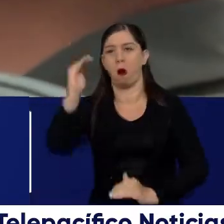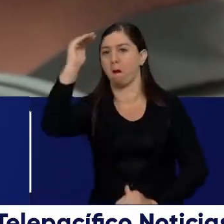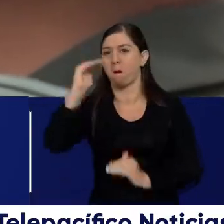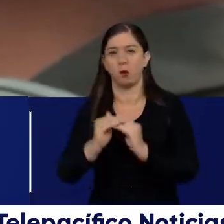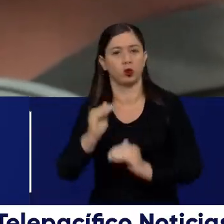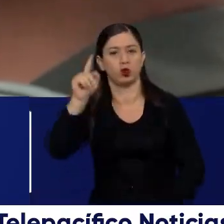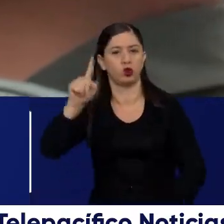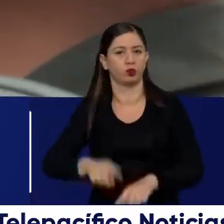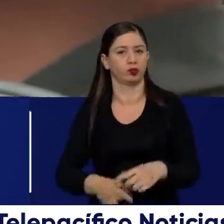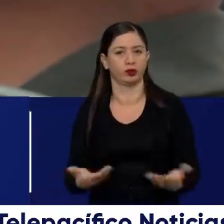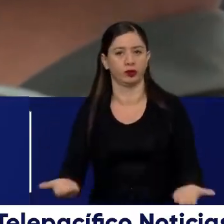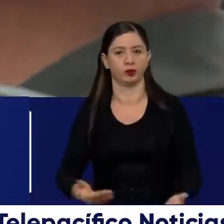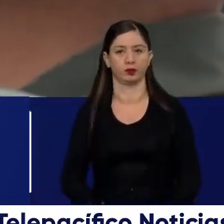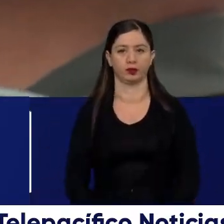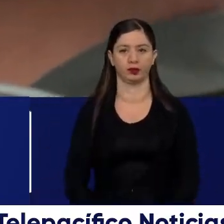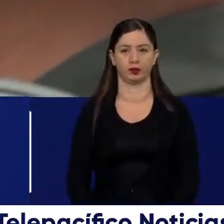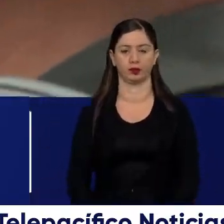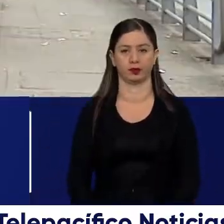la informalidad.